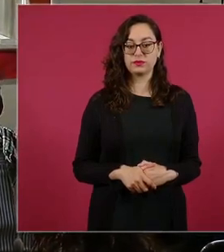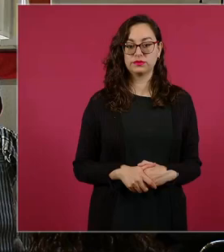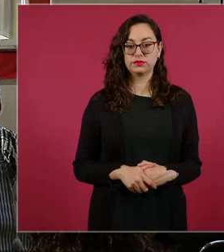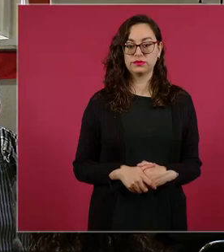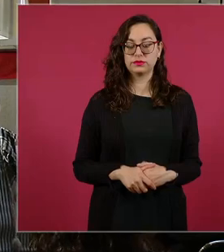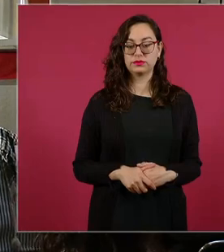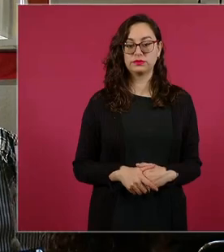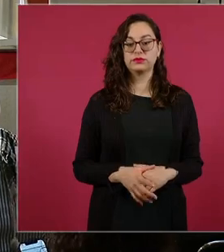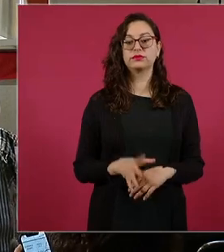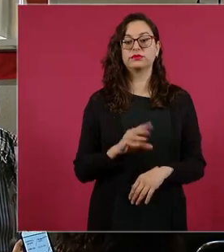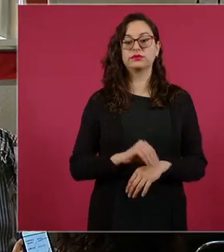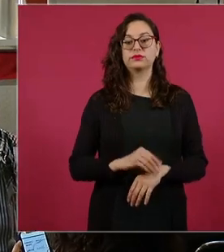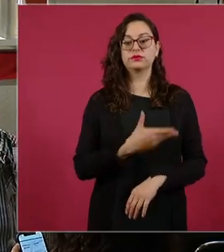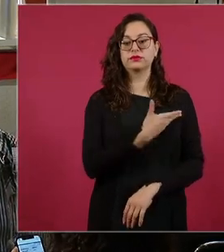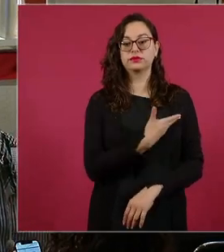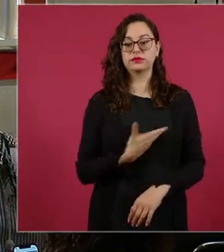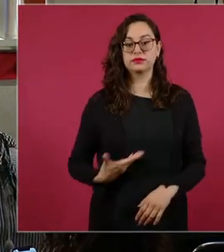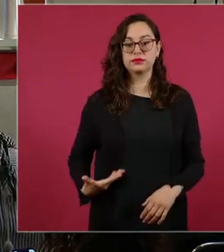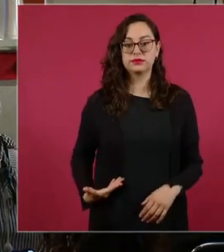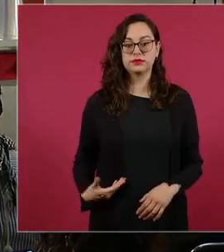Con su permiso, presidente.